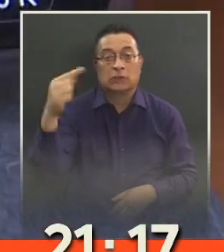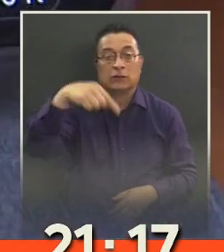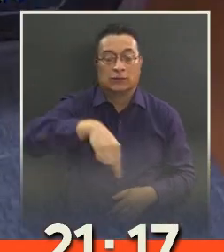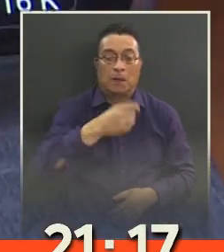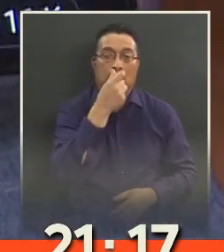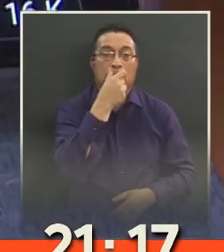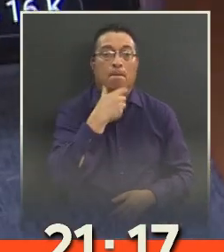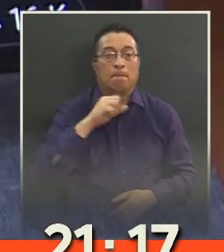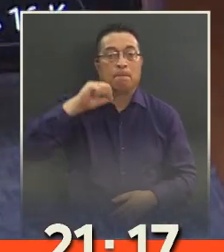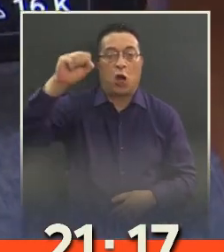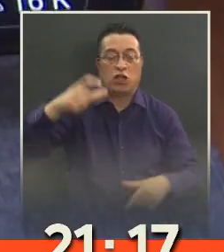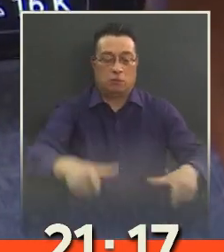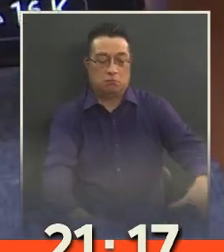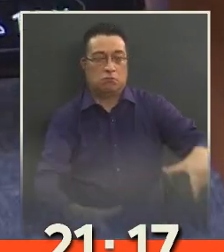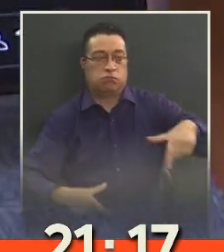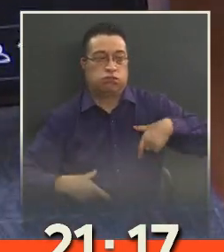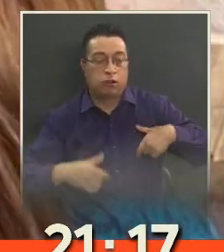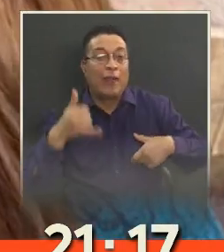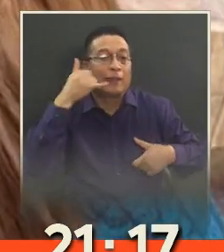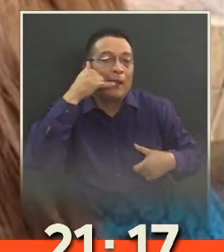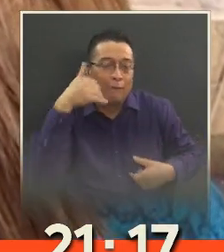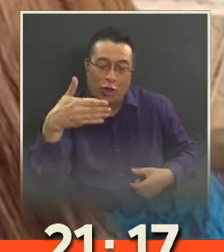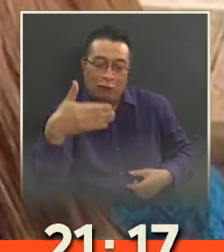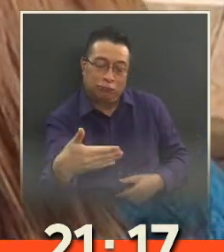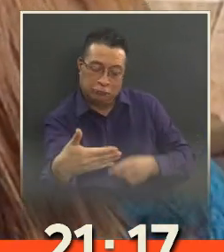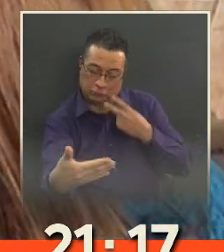la presidencia a través del teléfono.